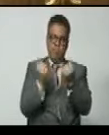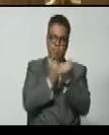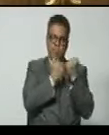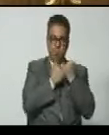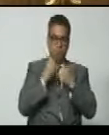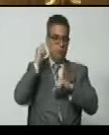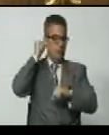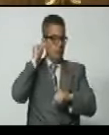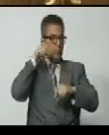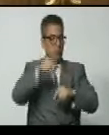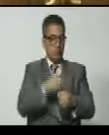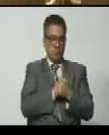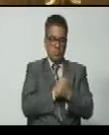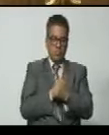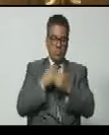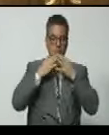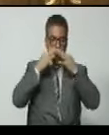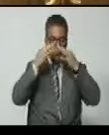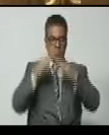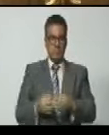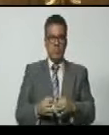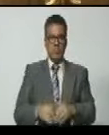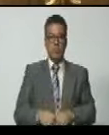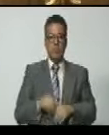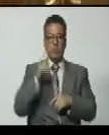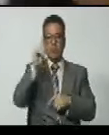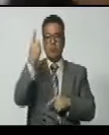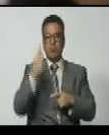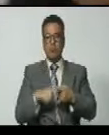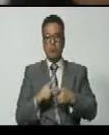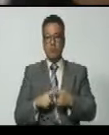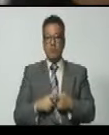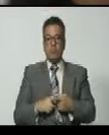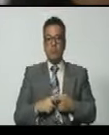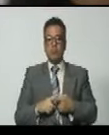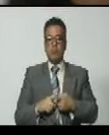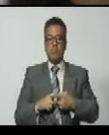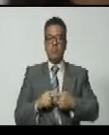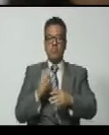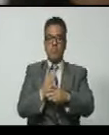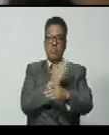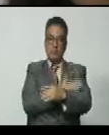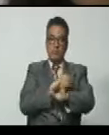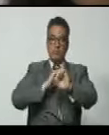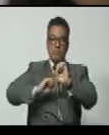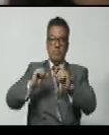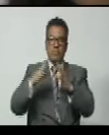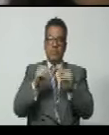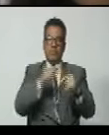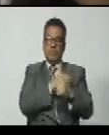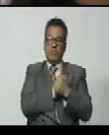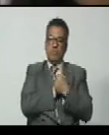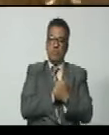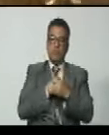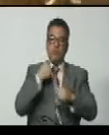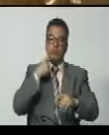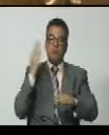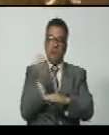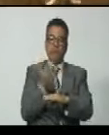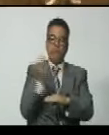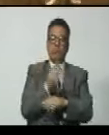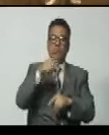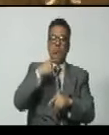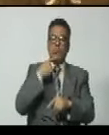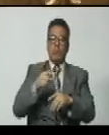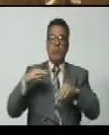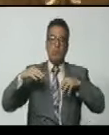y de las mujeres que la amamos de verdad, contra unas que son la antipatria, que no la aman, que piden en sanciones y que